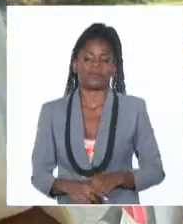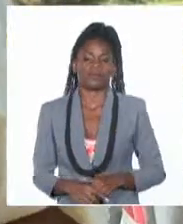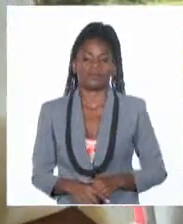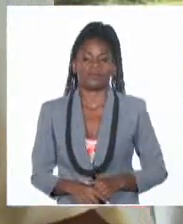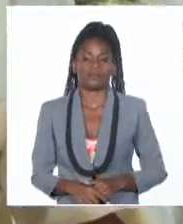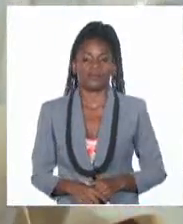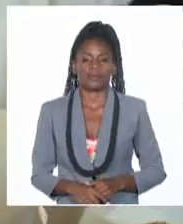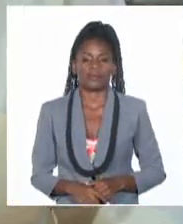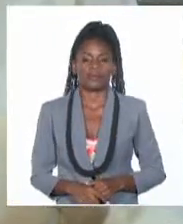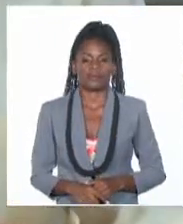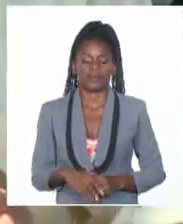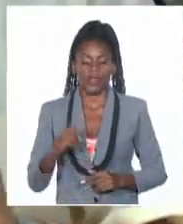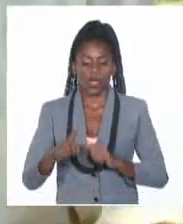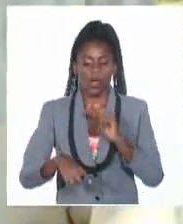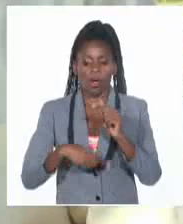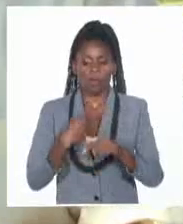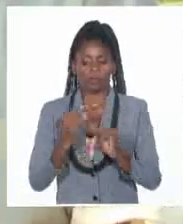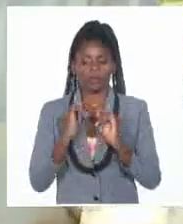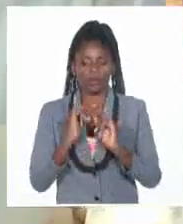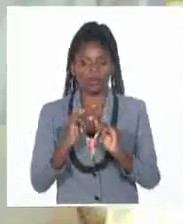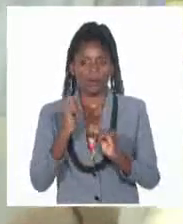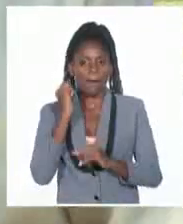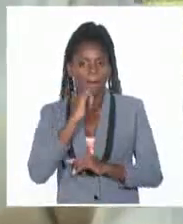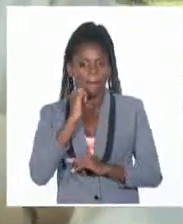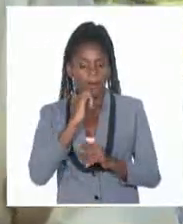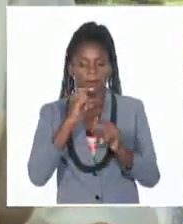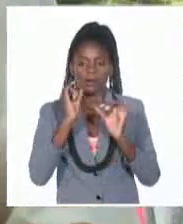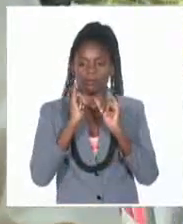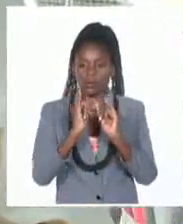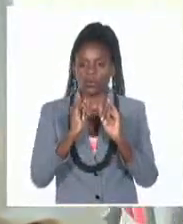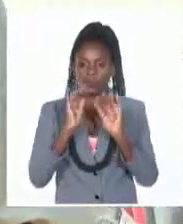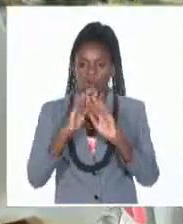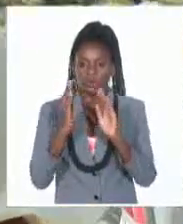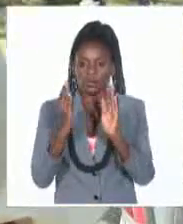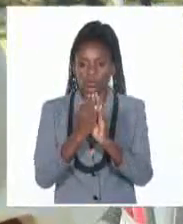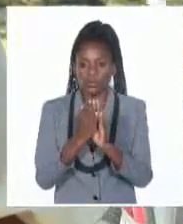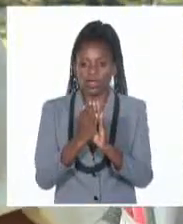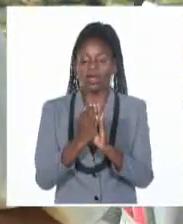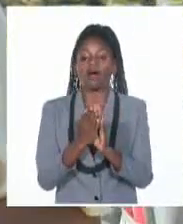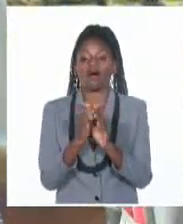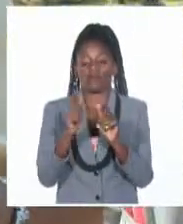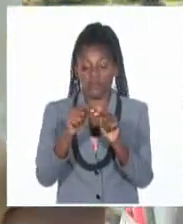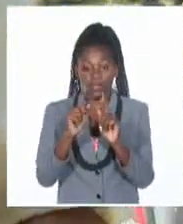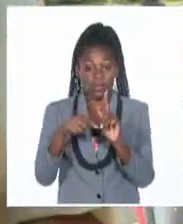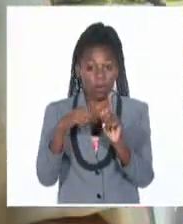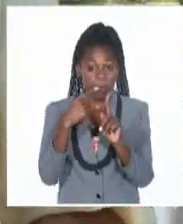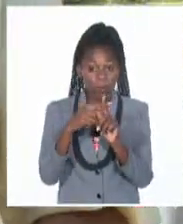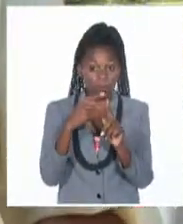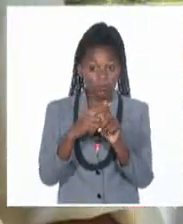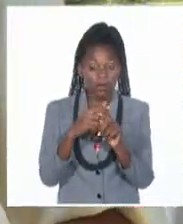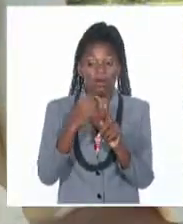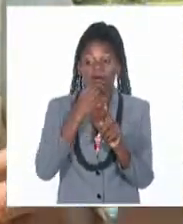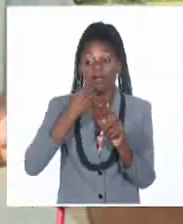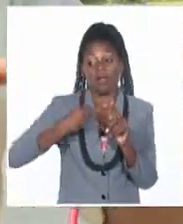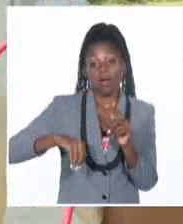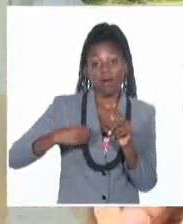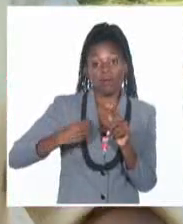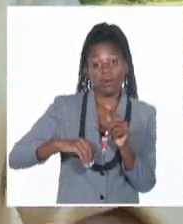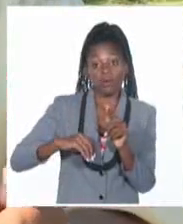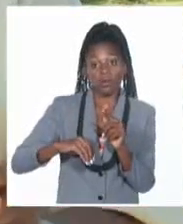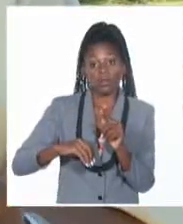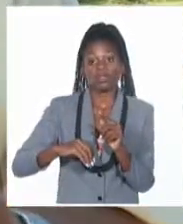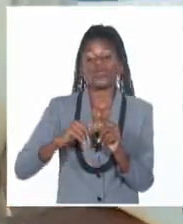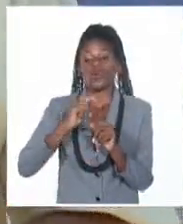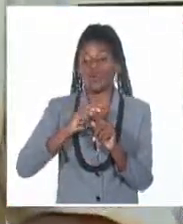En próximas emisiones ustedes tendrán más detalles sobre la implementación, las ventajas y las